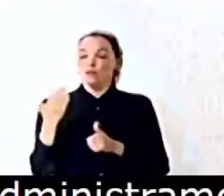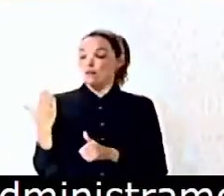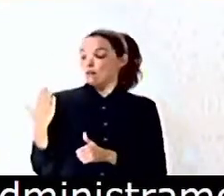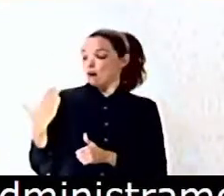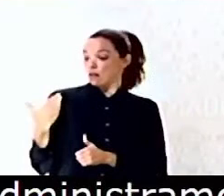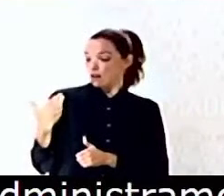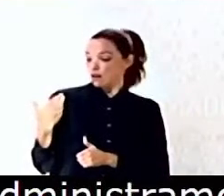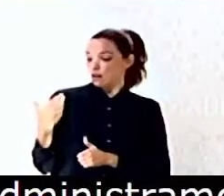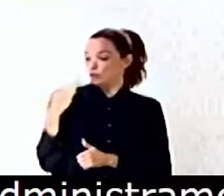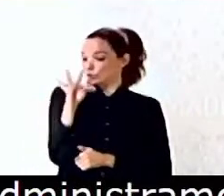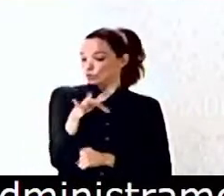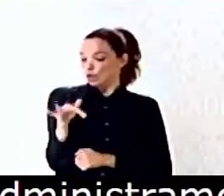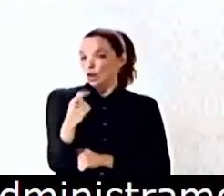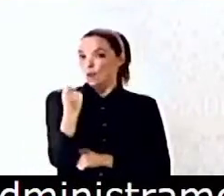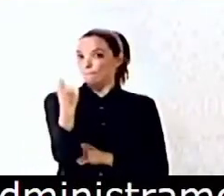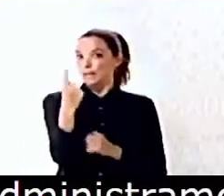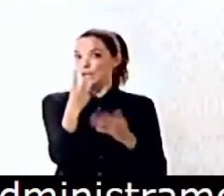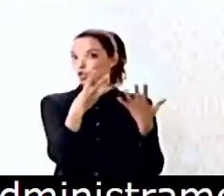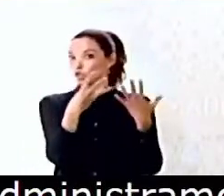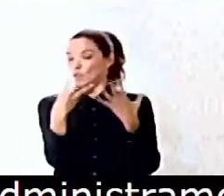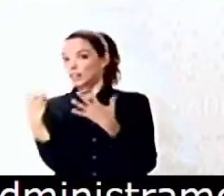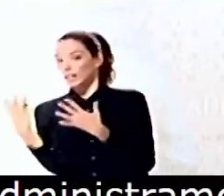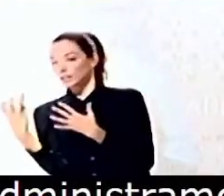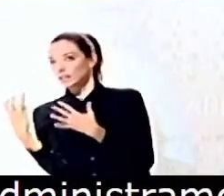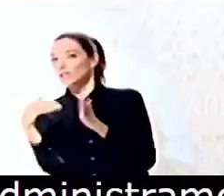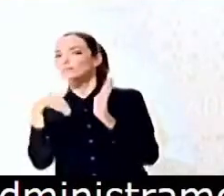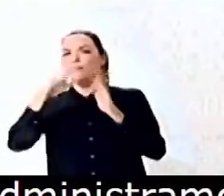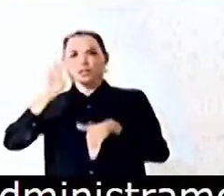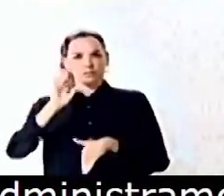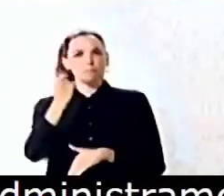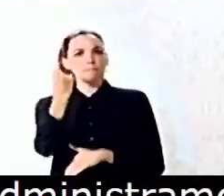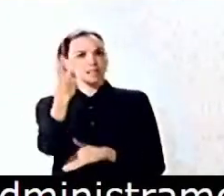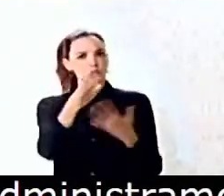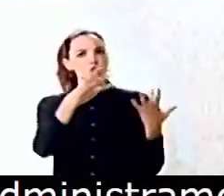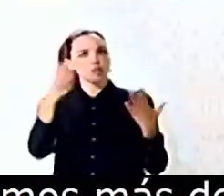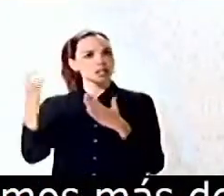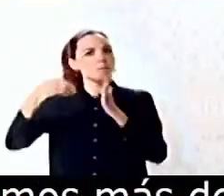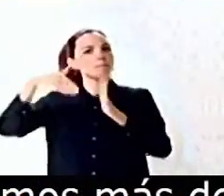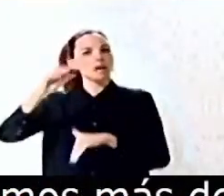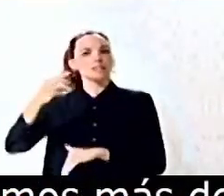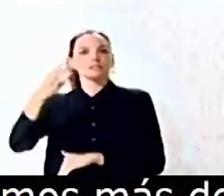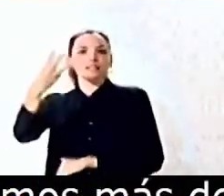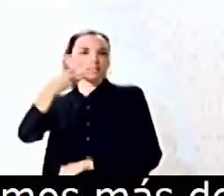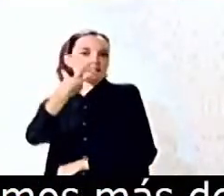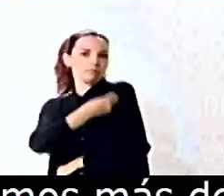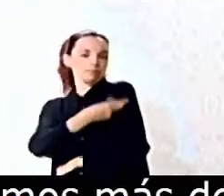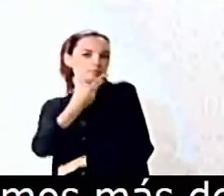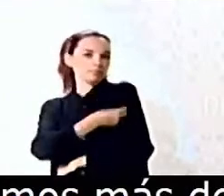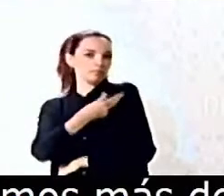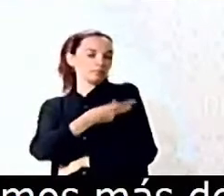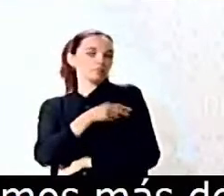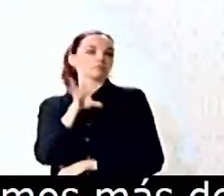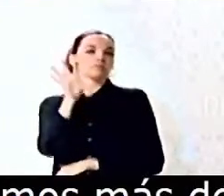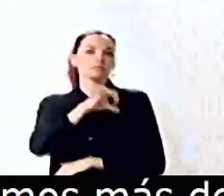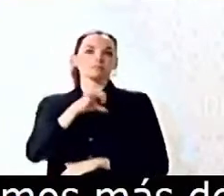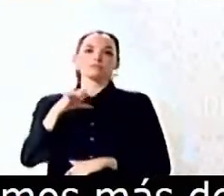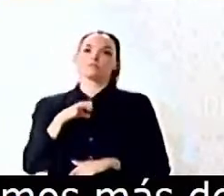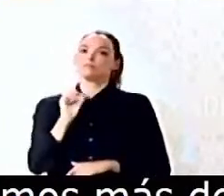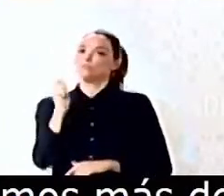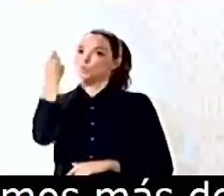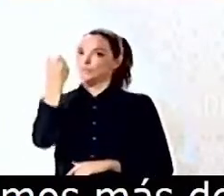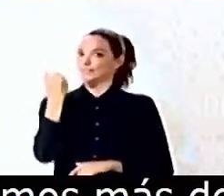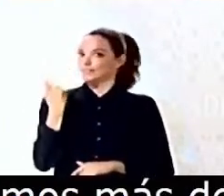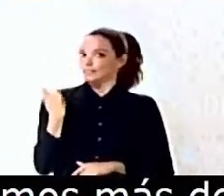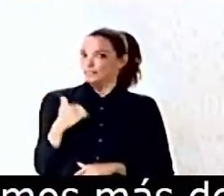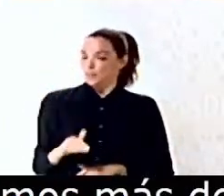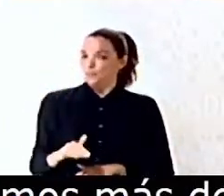ayer llevábamos más de 1.800 terceras dosis administradas en la Comunidad Autónoma de Extremadura, entre el